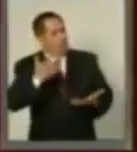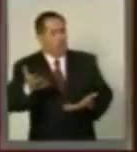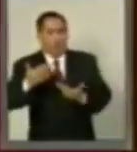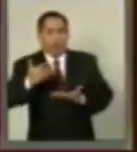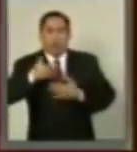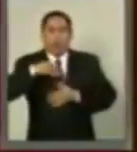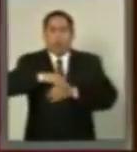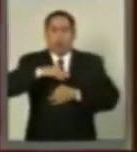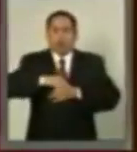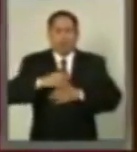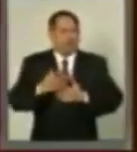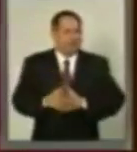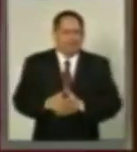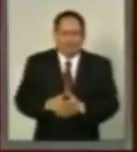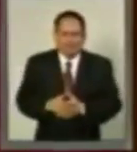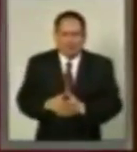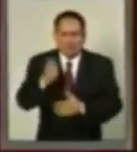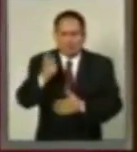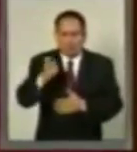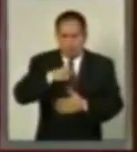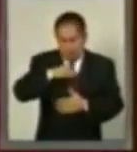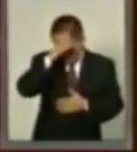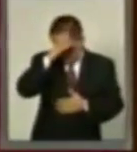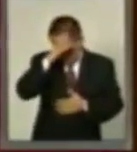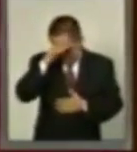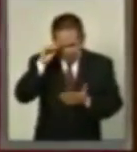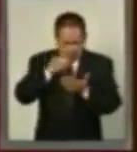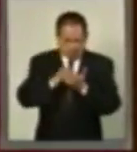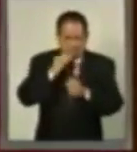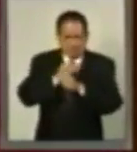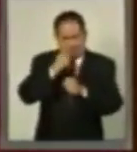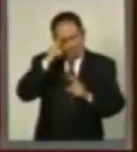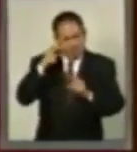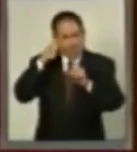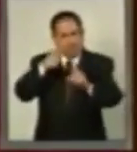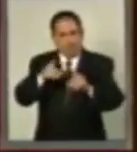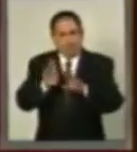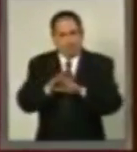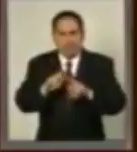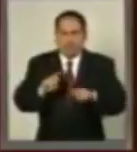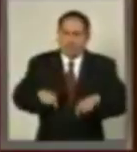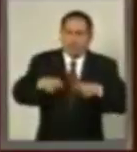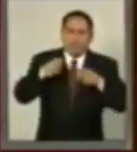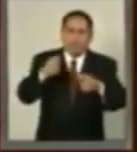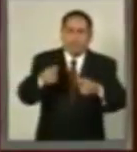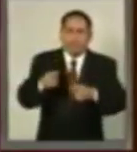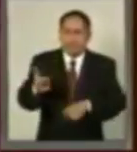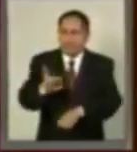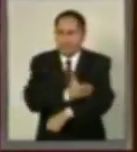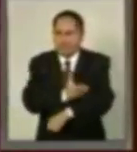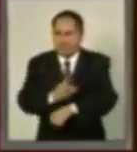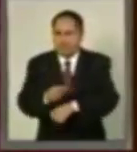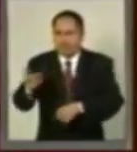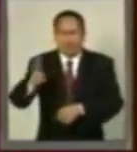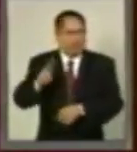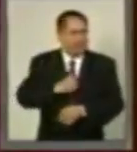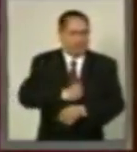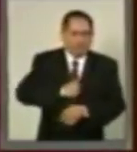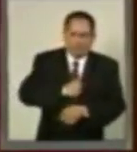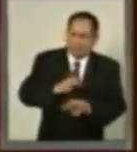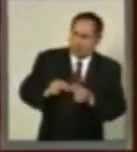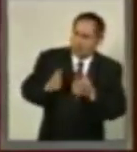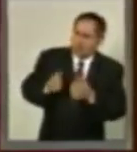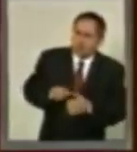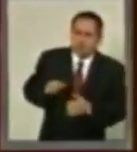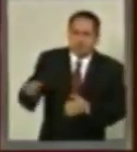votos. Por eso me di a la tarea y el principal reto que voy a hacer es entregarle a este compañero que desafortunadamente no está